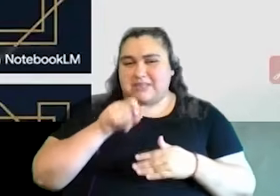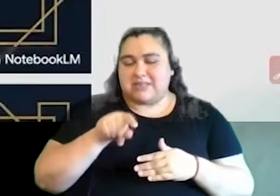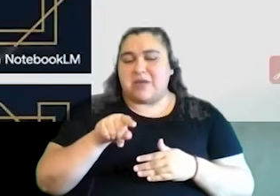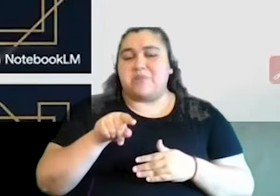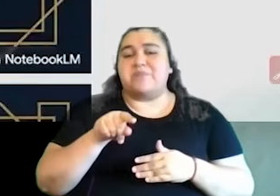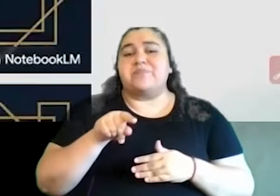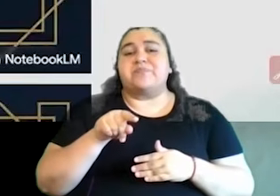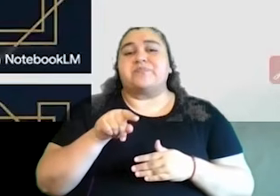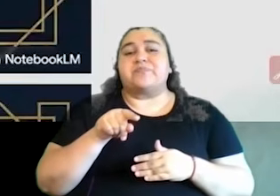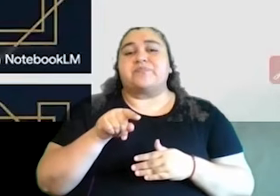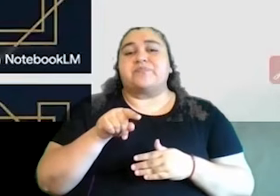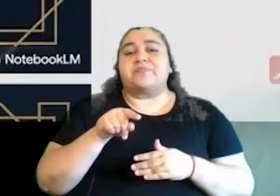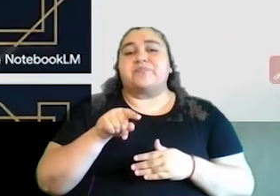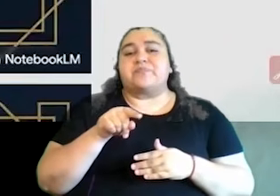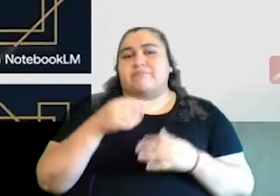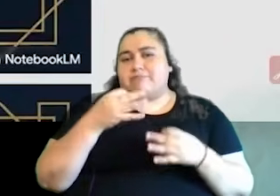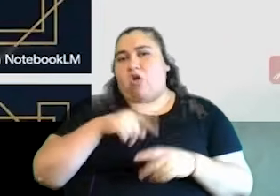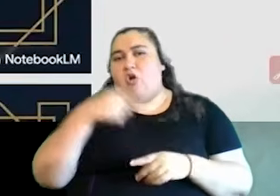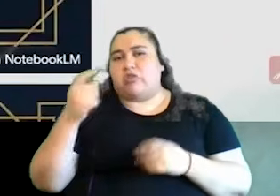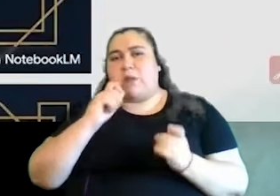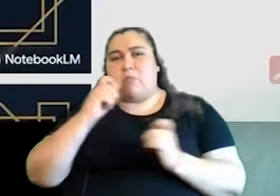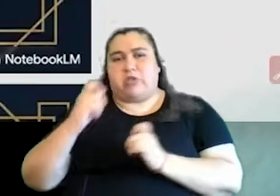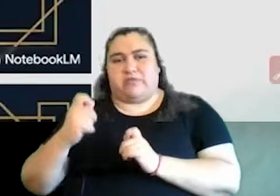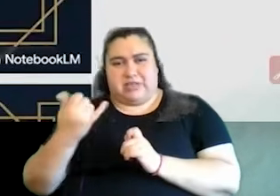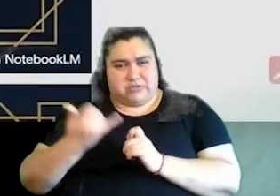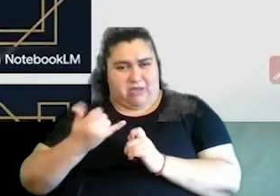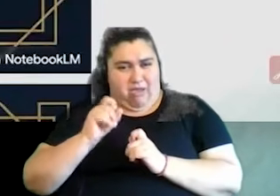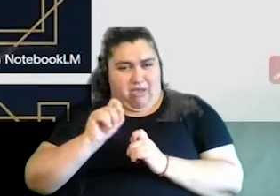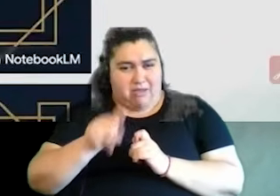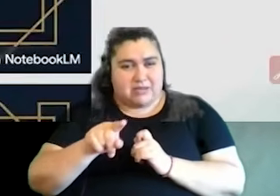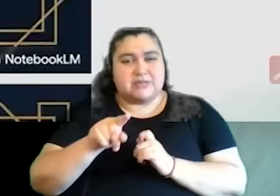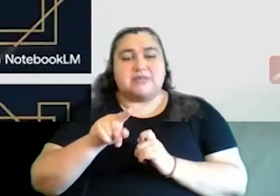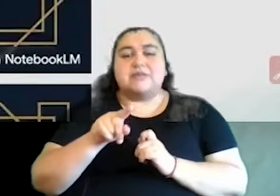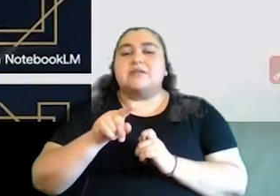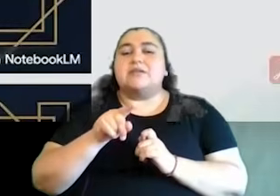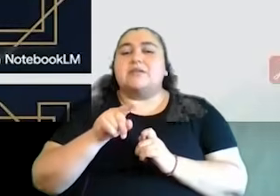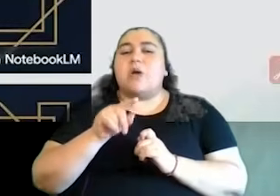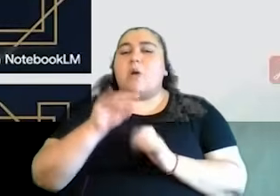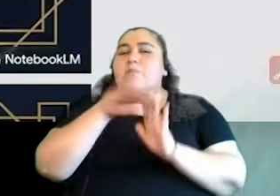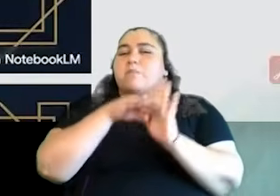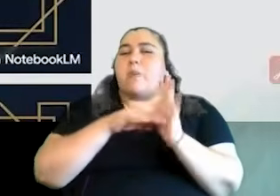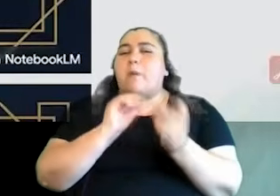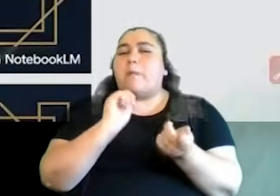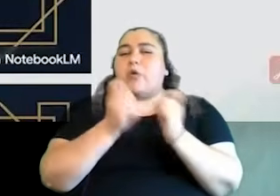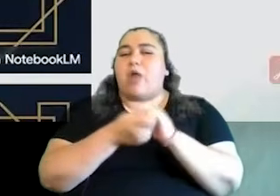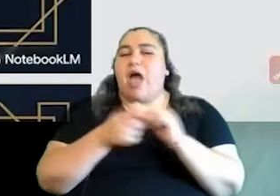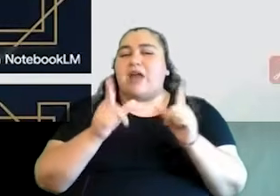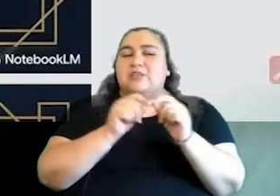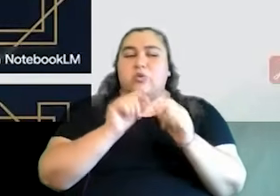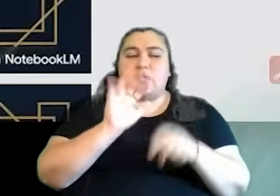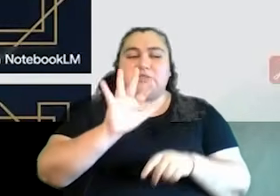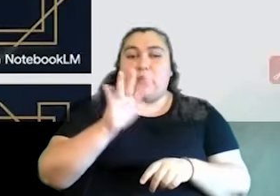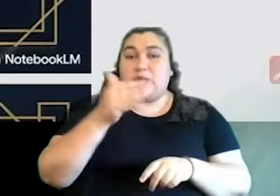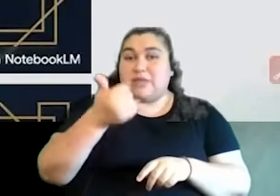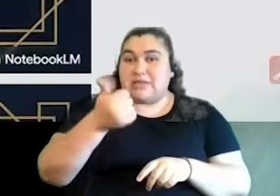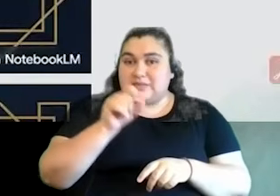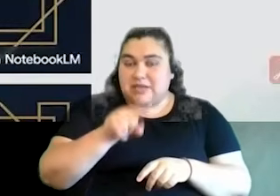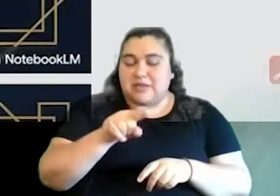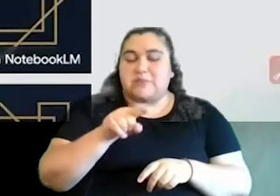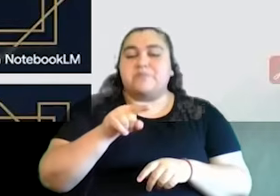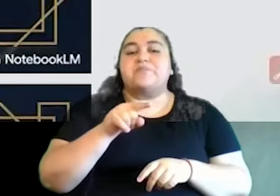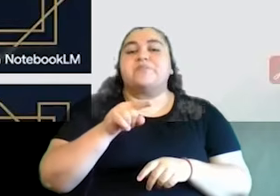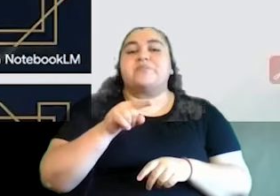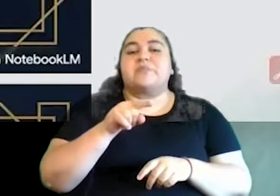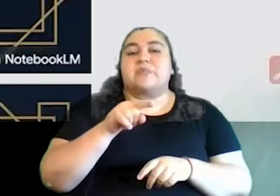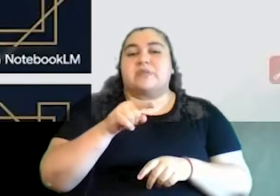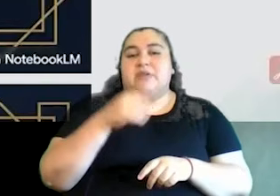aparecen otras modificaciones que están vinculadas en principio con lo que es el artículo 56, el inciso A del artículo 56 de